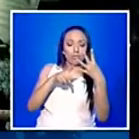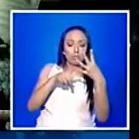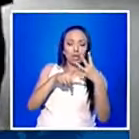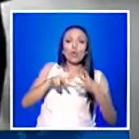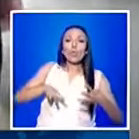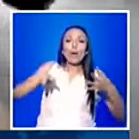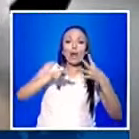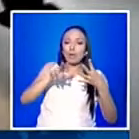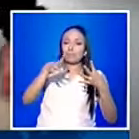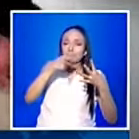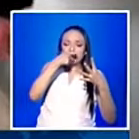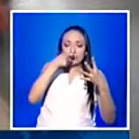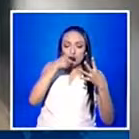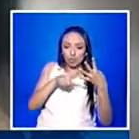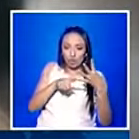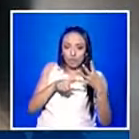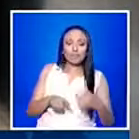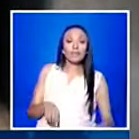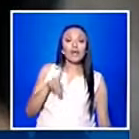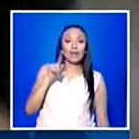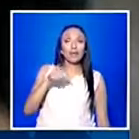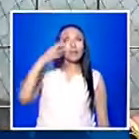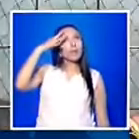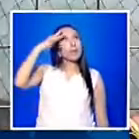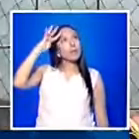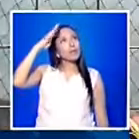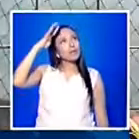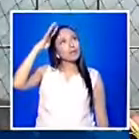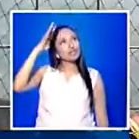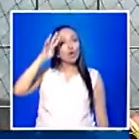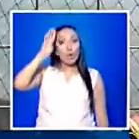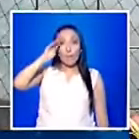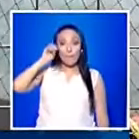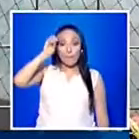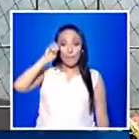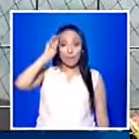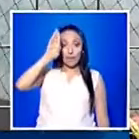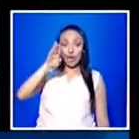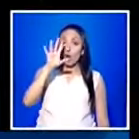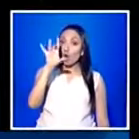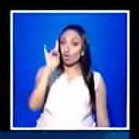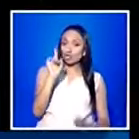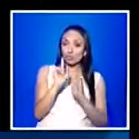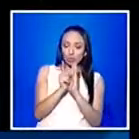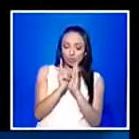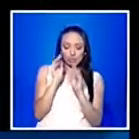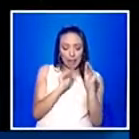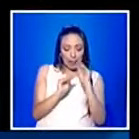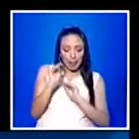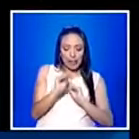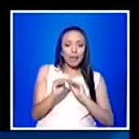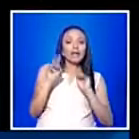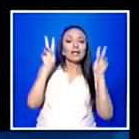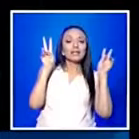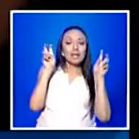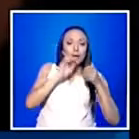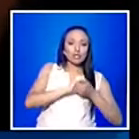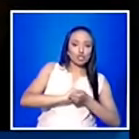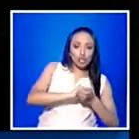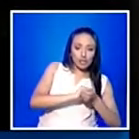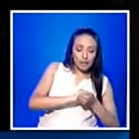Drogas. Los jóvenes deberán usar su imaginación para en un máximo de 8 minutos... abordar temas como